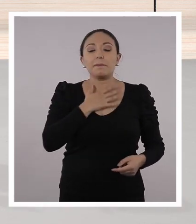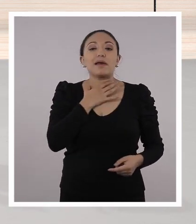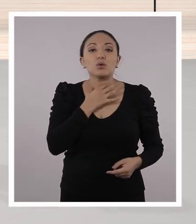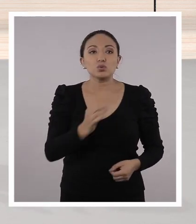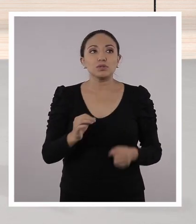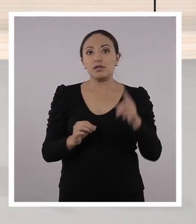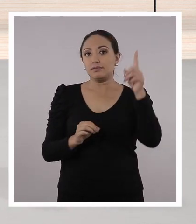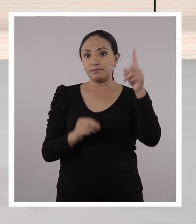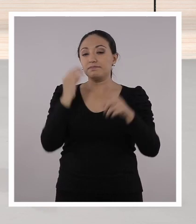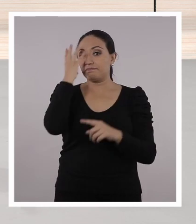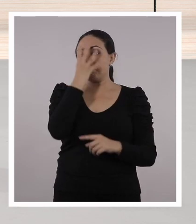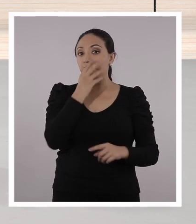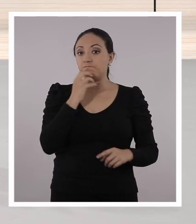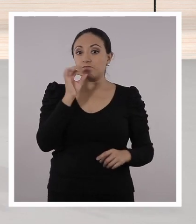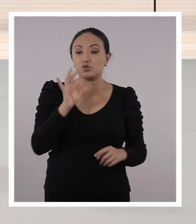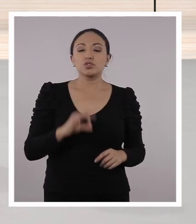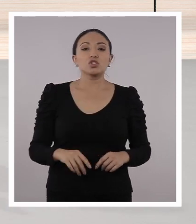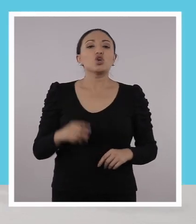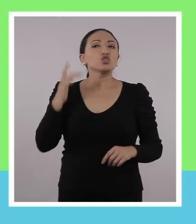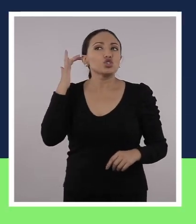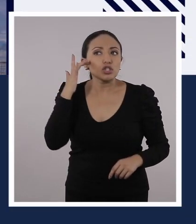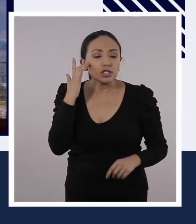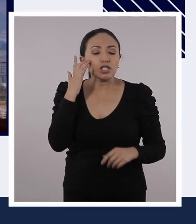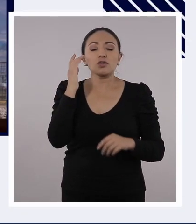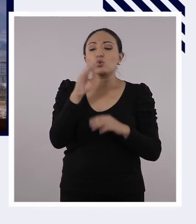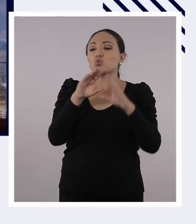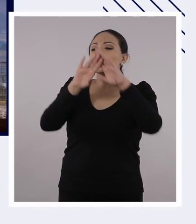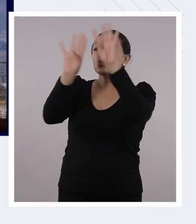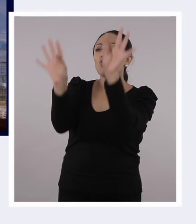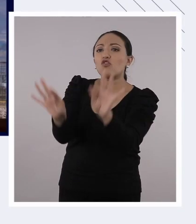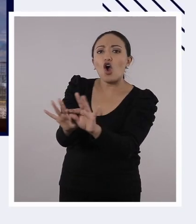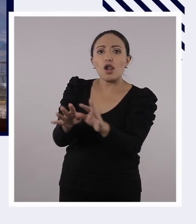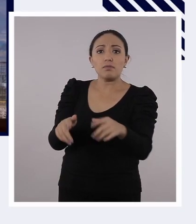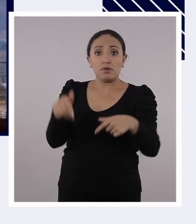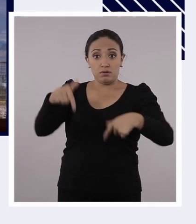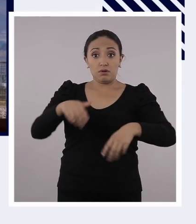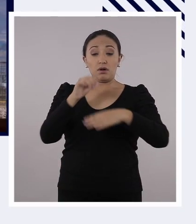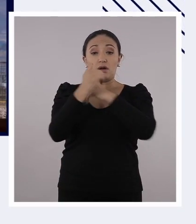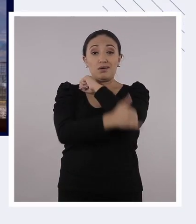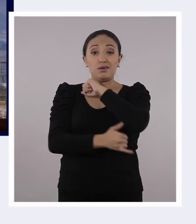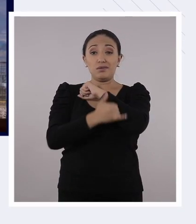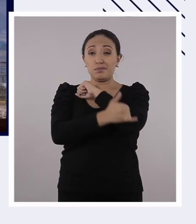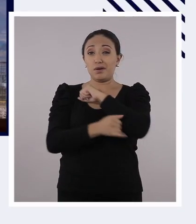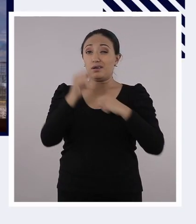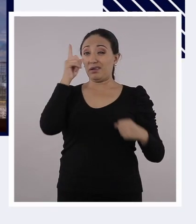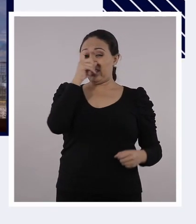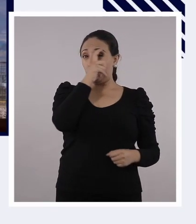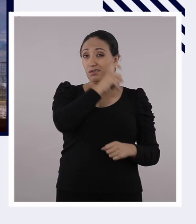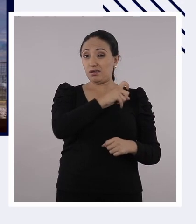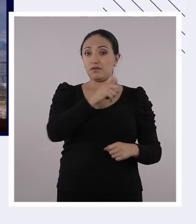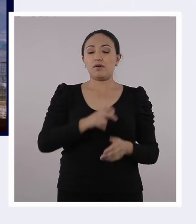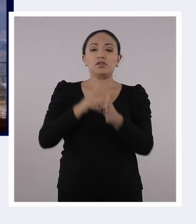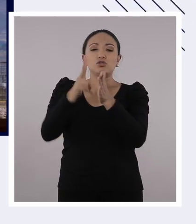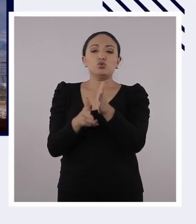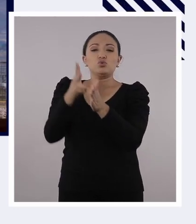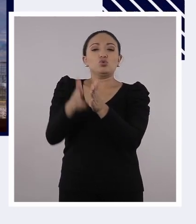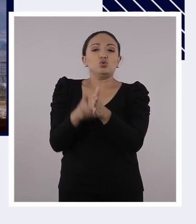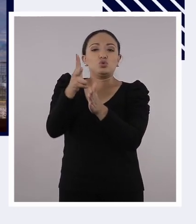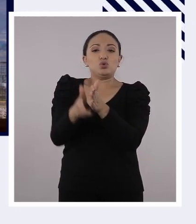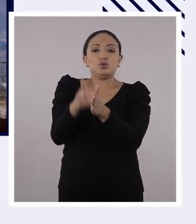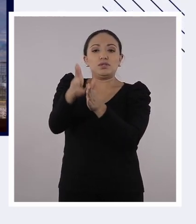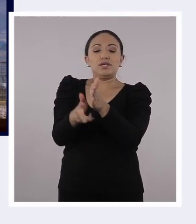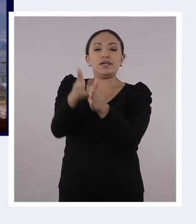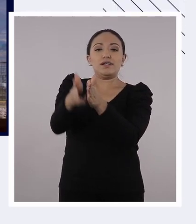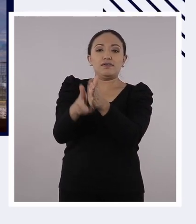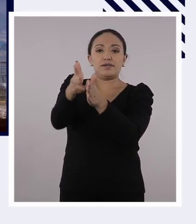parece que es realmente hermoso. El sonido, la forma. Además, en nuestro país fue muy difícil construirlo. El